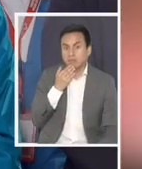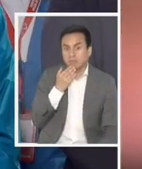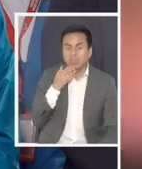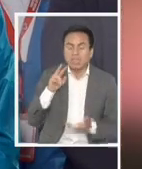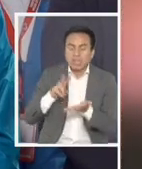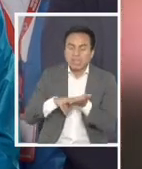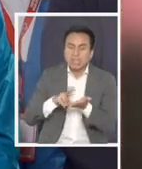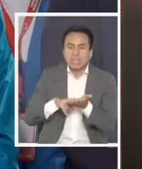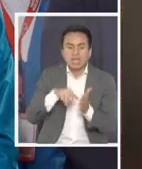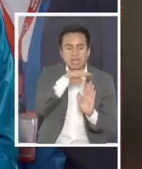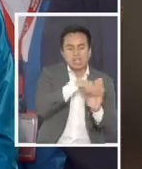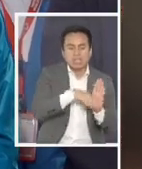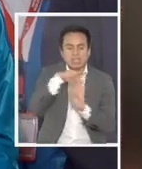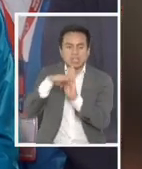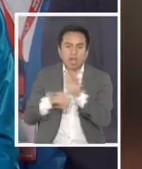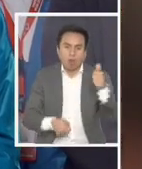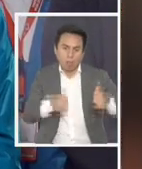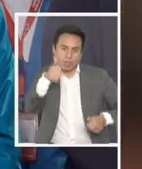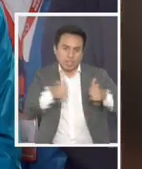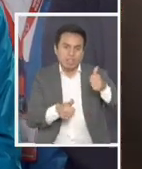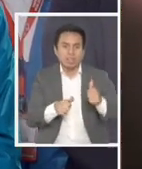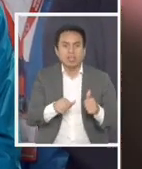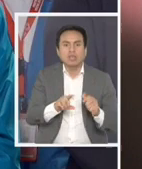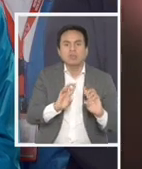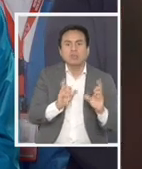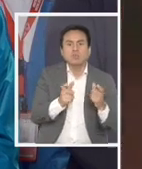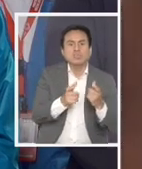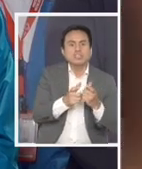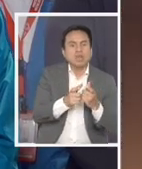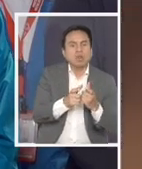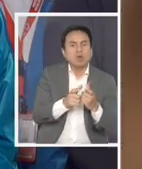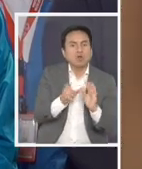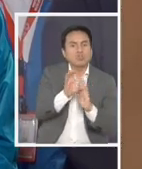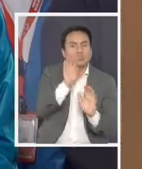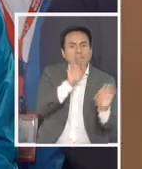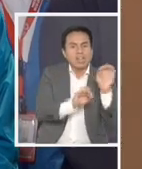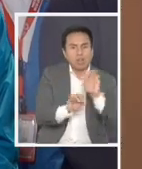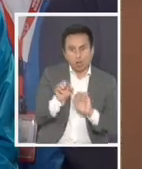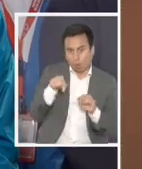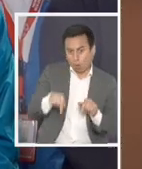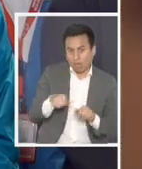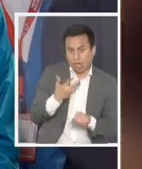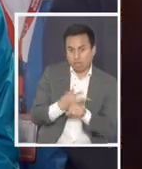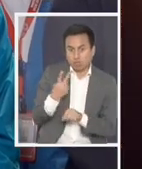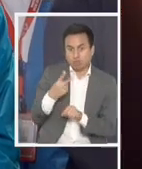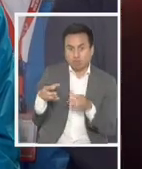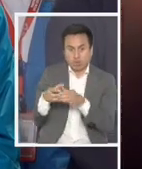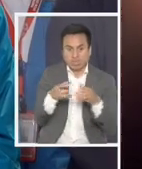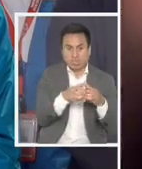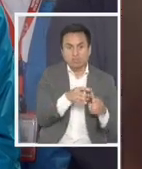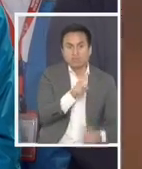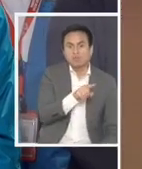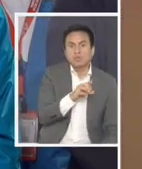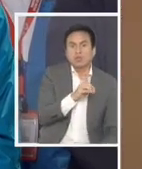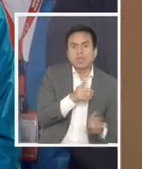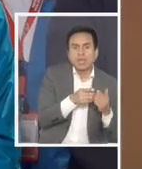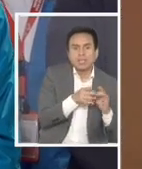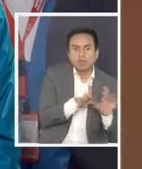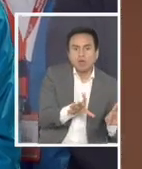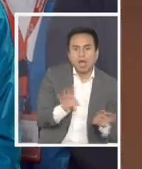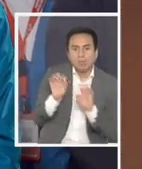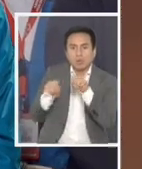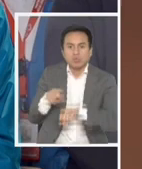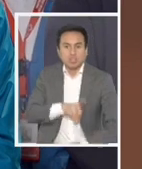realidad de las dos listas que van a competir para el consejo constitucional considerando que hoy día son dos fuerzas dentro del socialismo democrático prodignidad